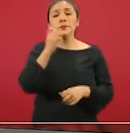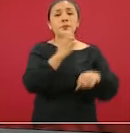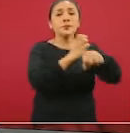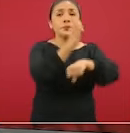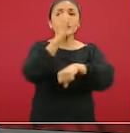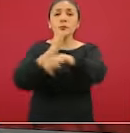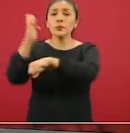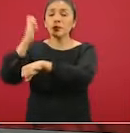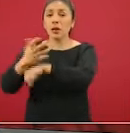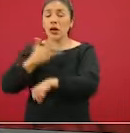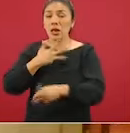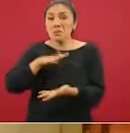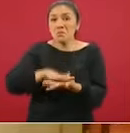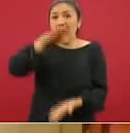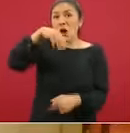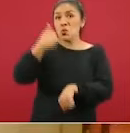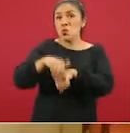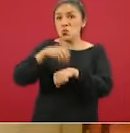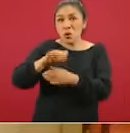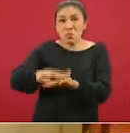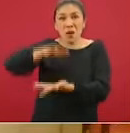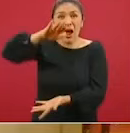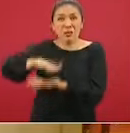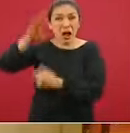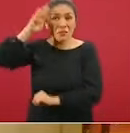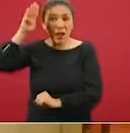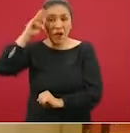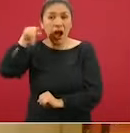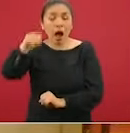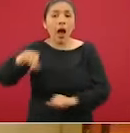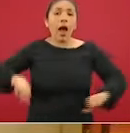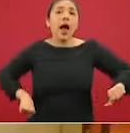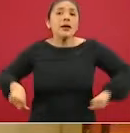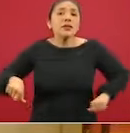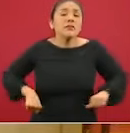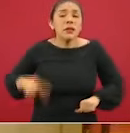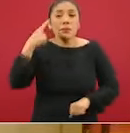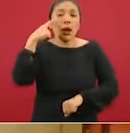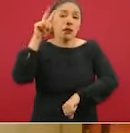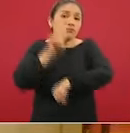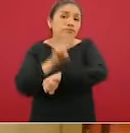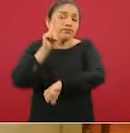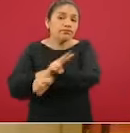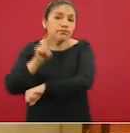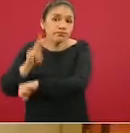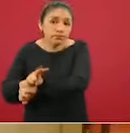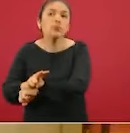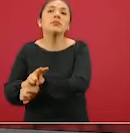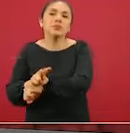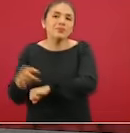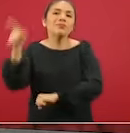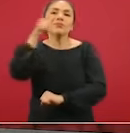entidades que tienen los mayores números son entidades que tienen una actividad de vigilancia epidemiológica y por